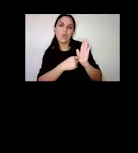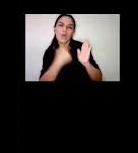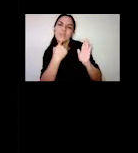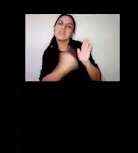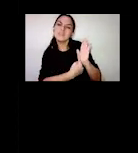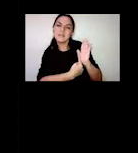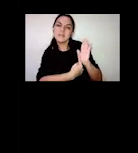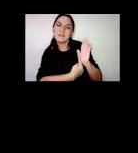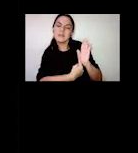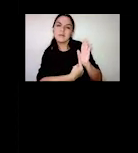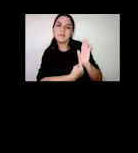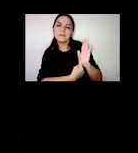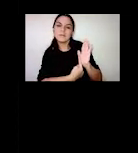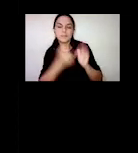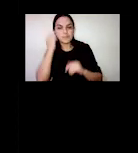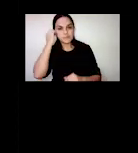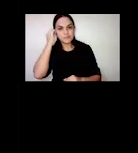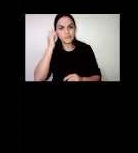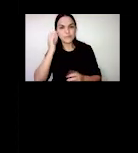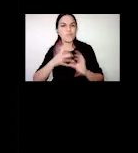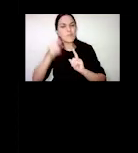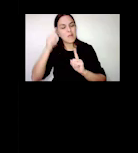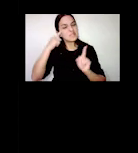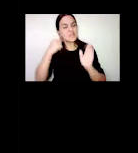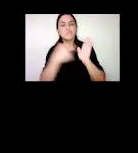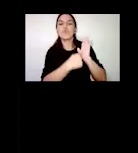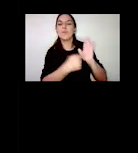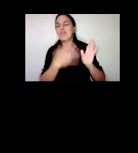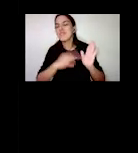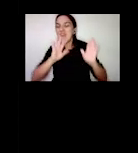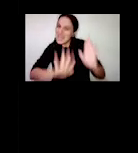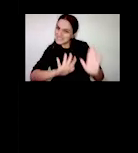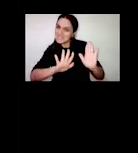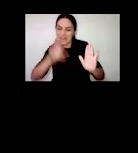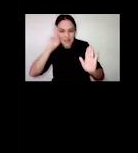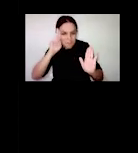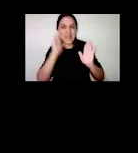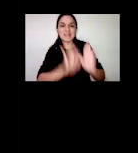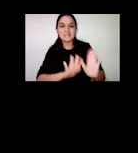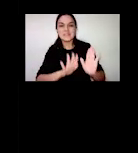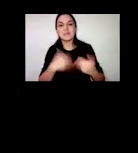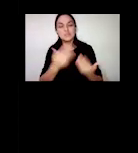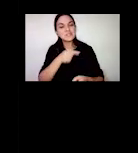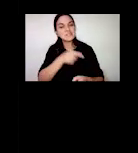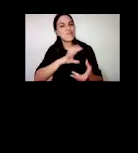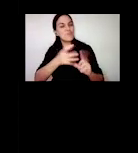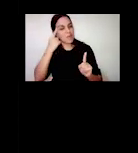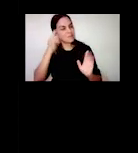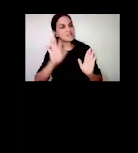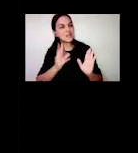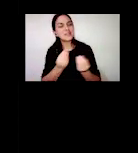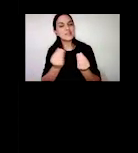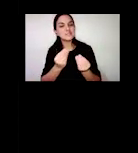la interpretación de la norma debe ser literal, y que cuando habla de esta interpretación literal hace mención al